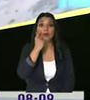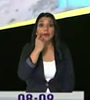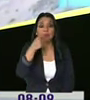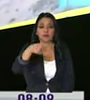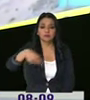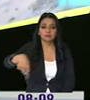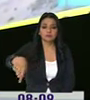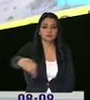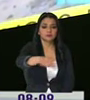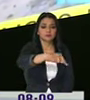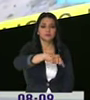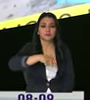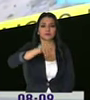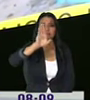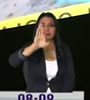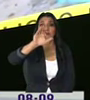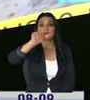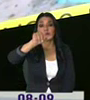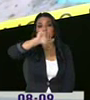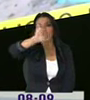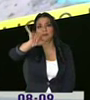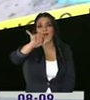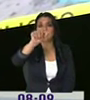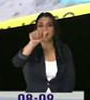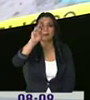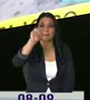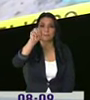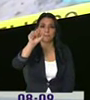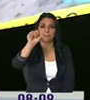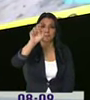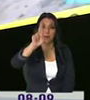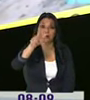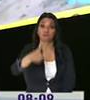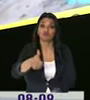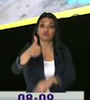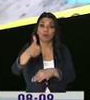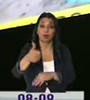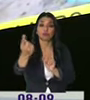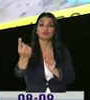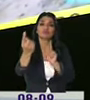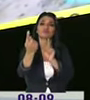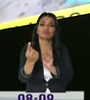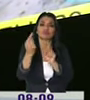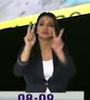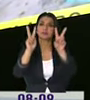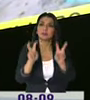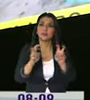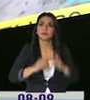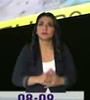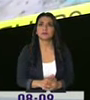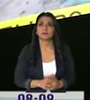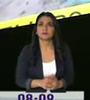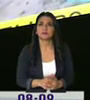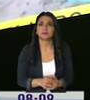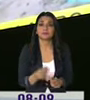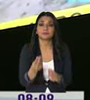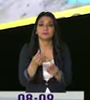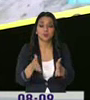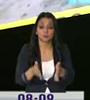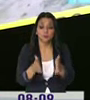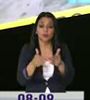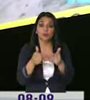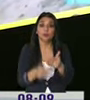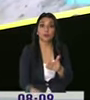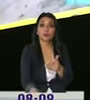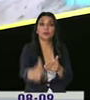de Tajamar. Allá pues están con autoridades justamente para hablar de alguna de las novedades de extensión de esta